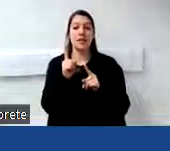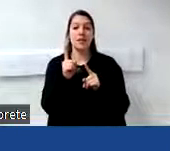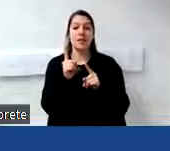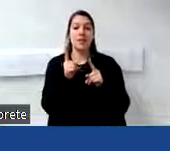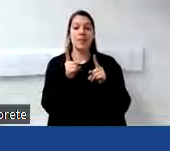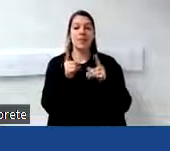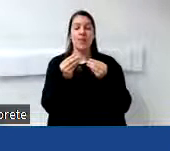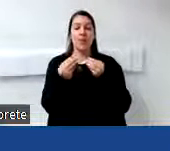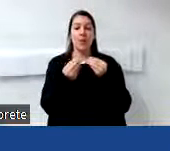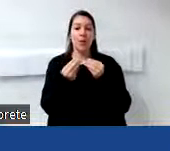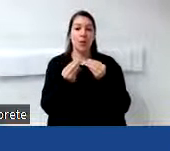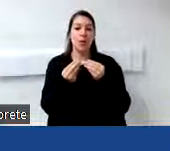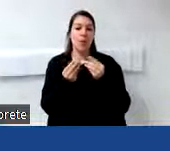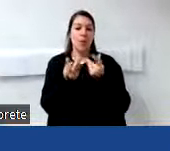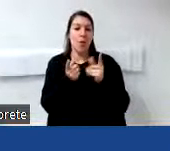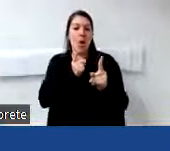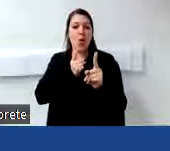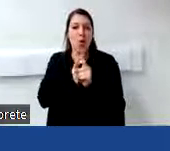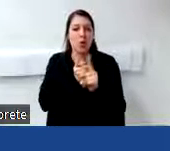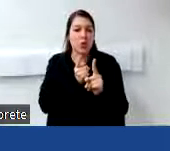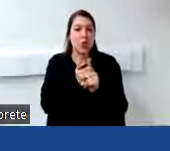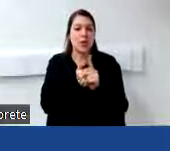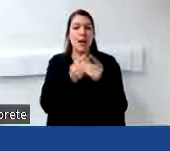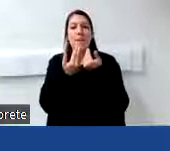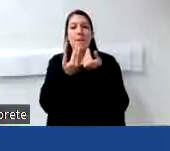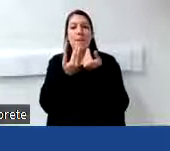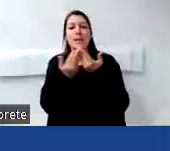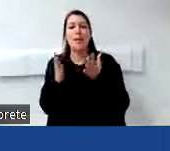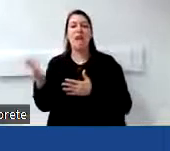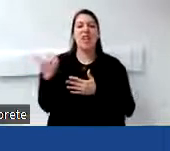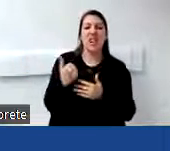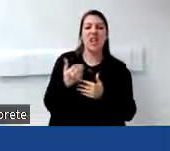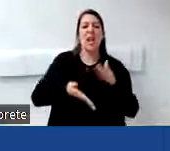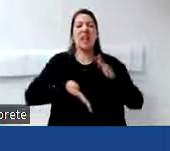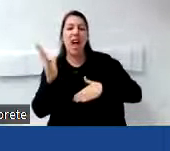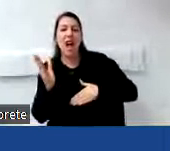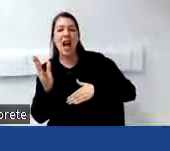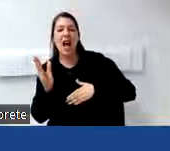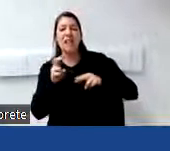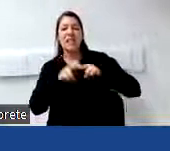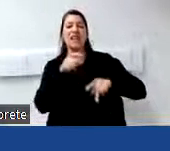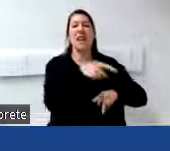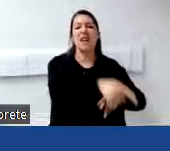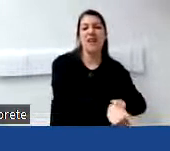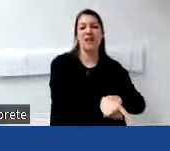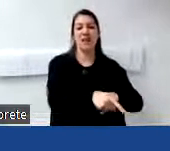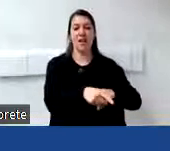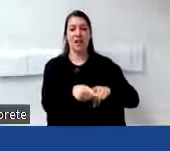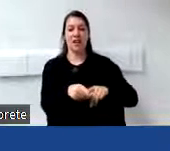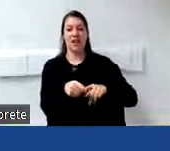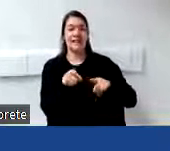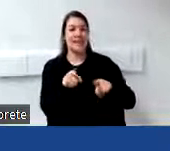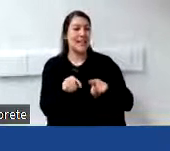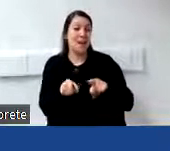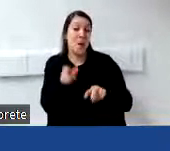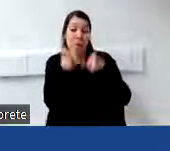trajín de las consultas empezamos con vení para acá, anda para allá, sentate ahí. Y eso